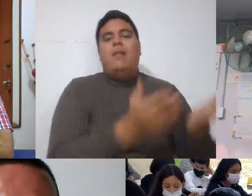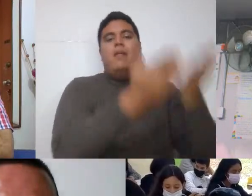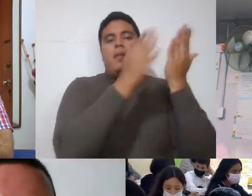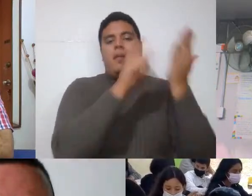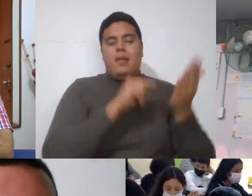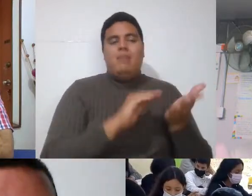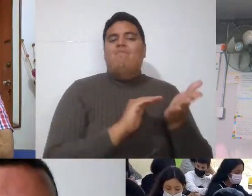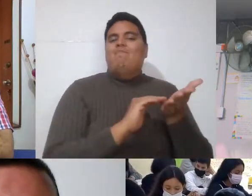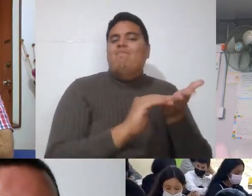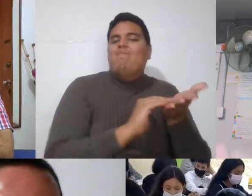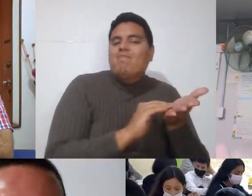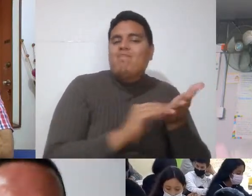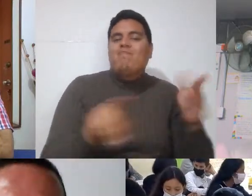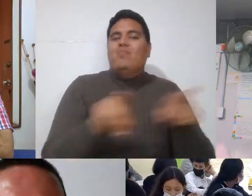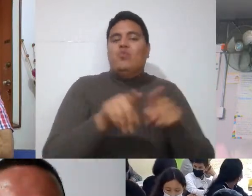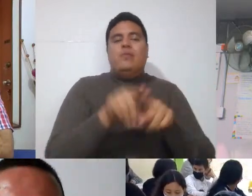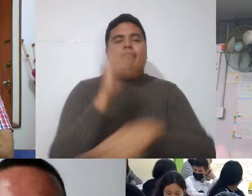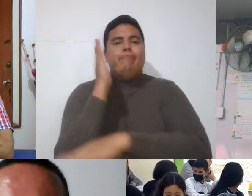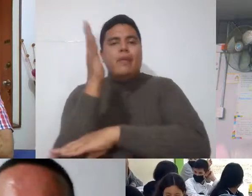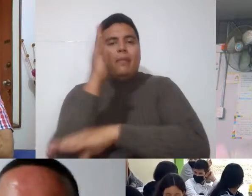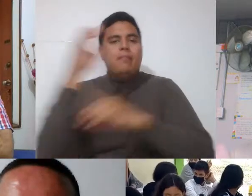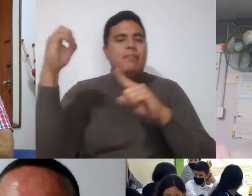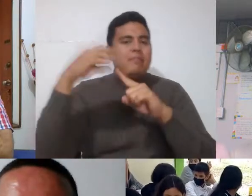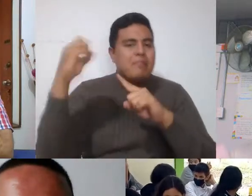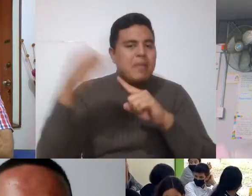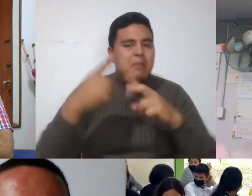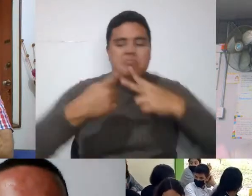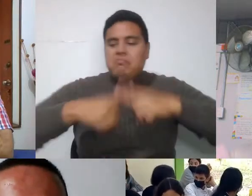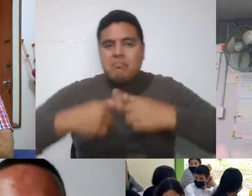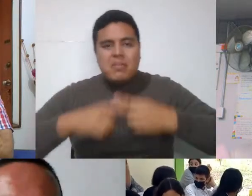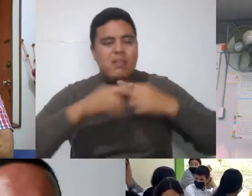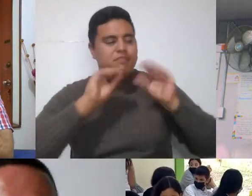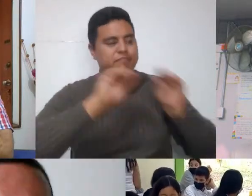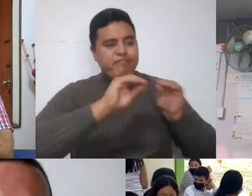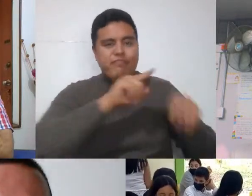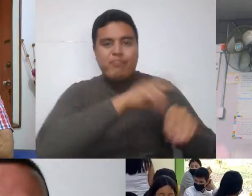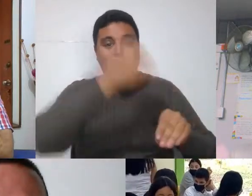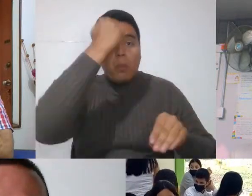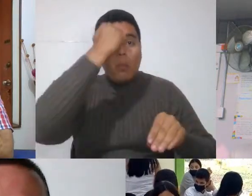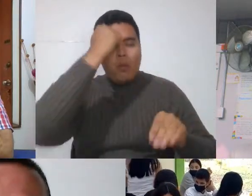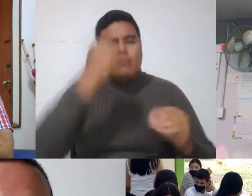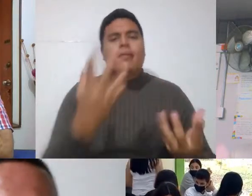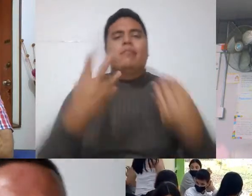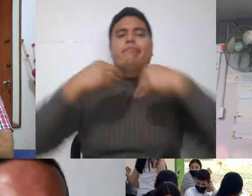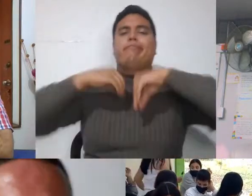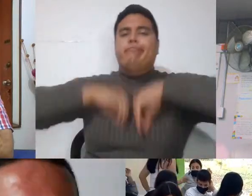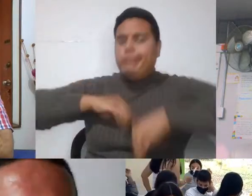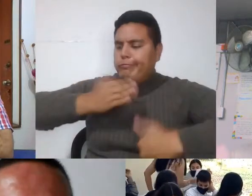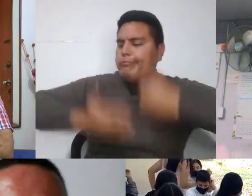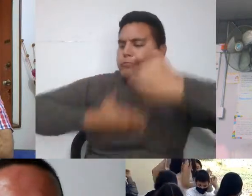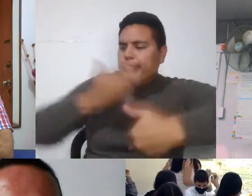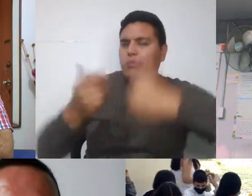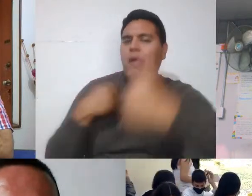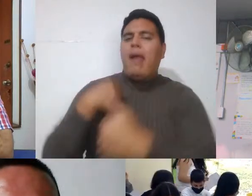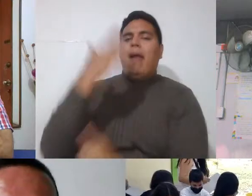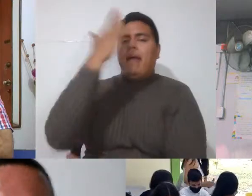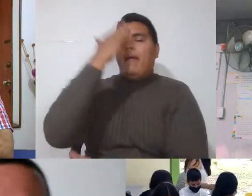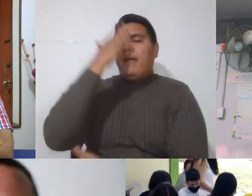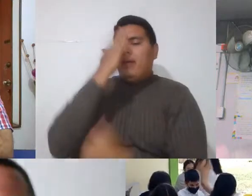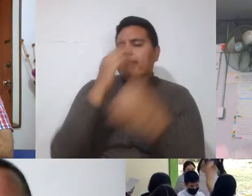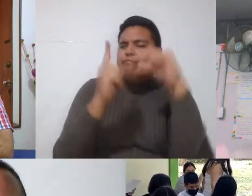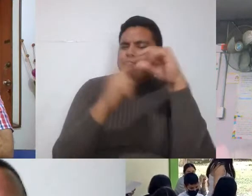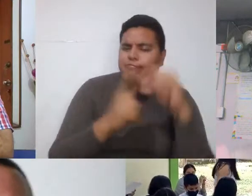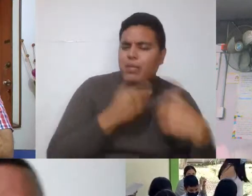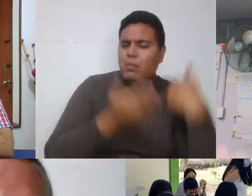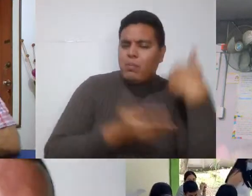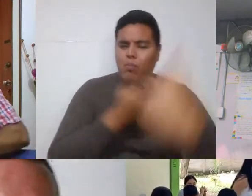desarrollan, digamos, seminarios o talleres que hacen que los maestros en formación pues se vayan familiarizando con todo este proceso, y